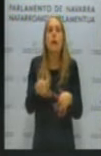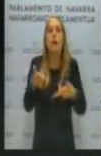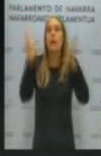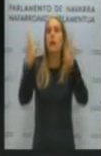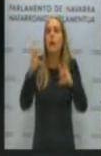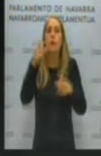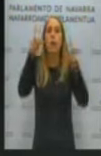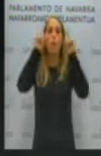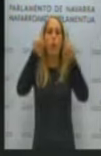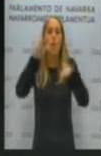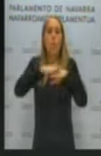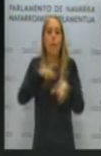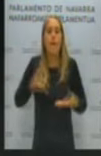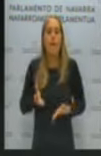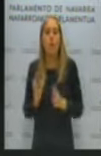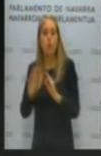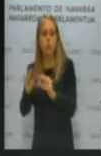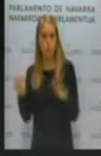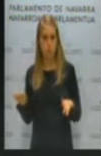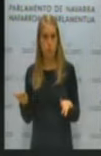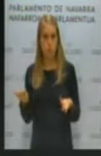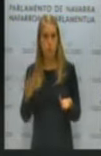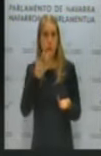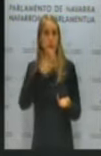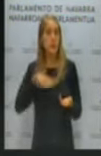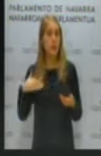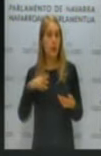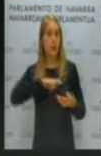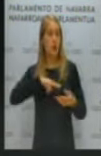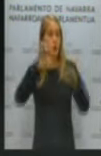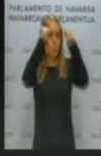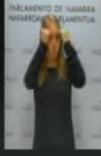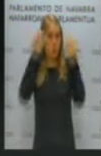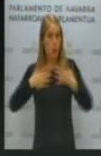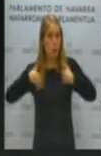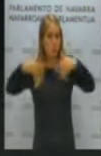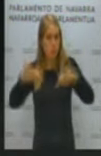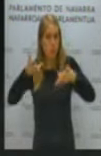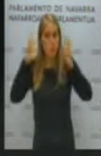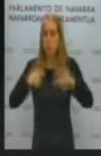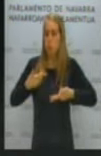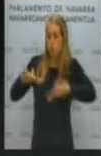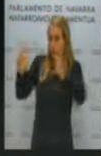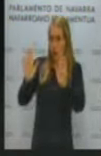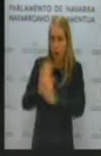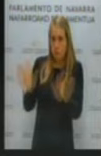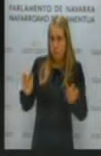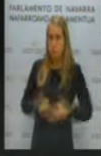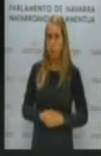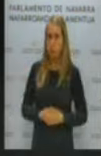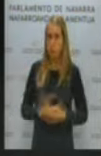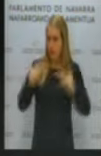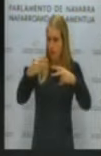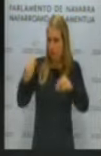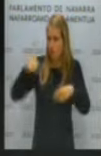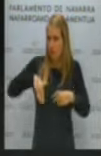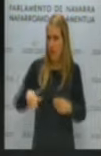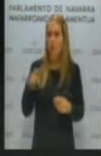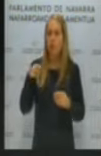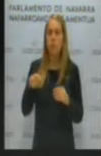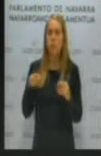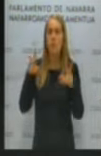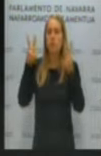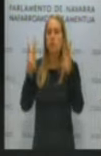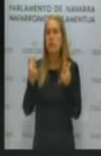quieren para sus hijos. Y si quieren libremente elegir que sus hijos estudien religión, oiga, pues vamos a dejarles y ya está. Ya vale de inmiscuirnos en